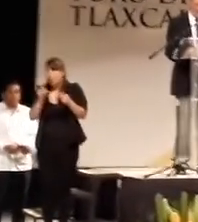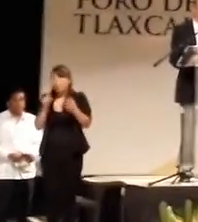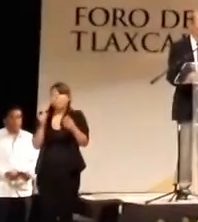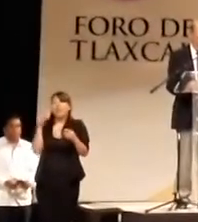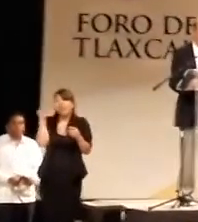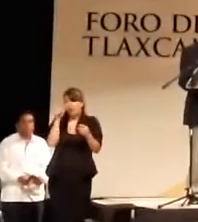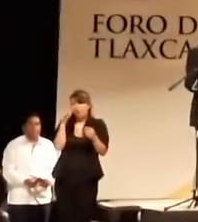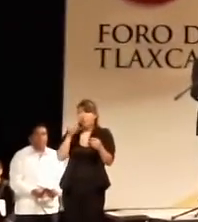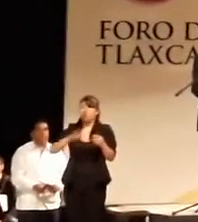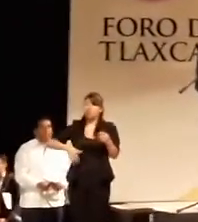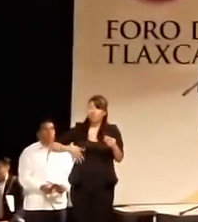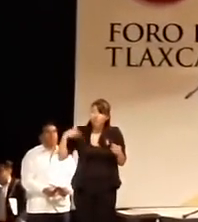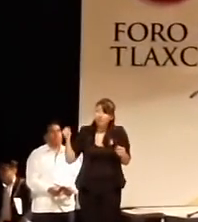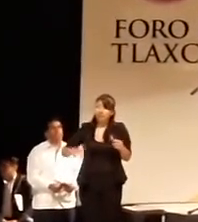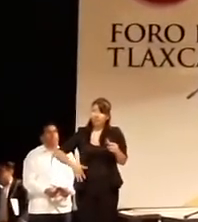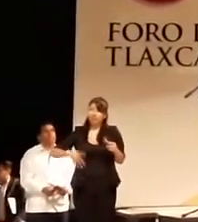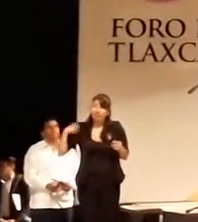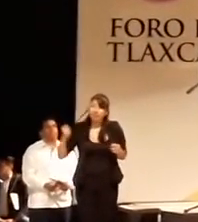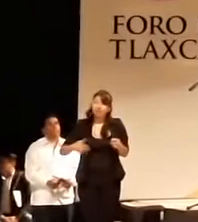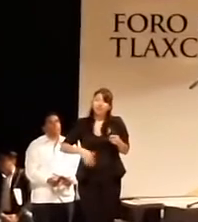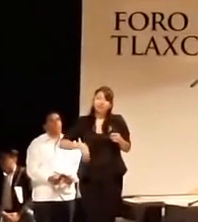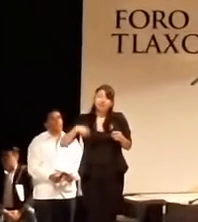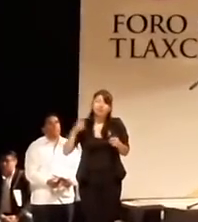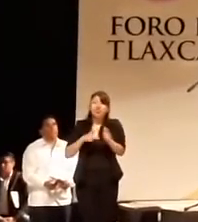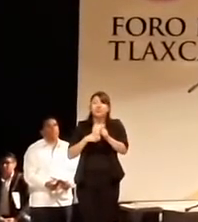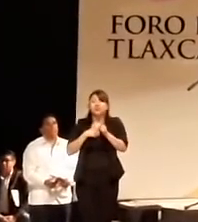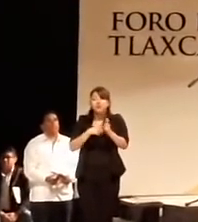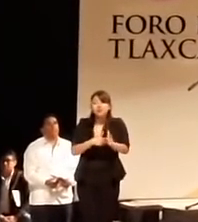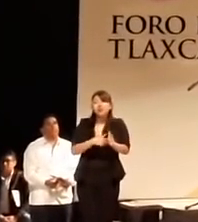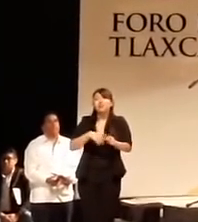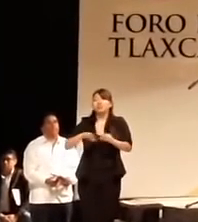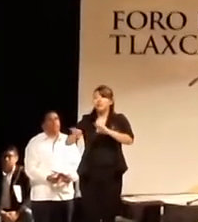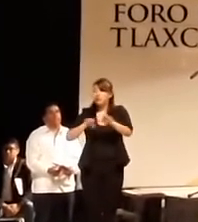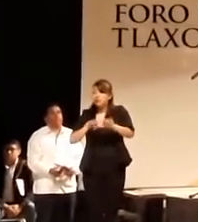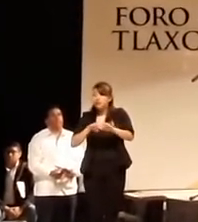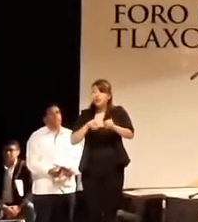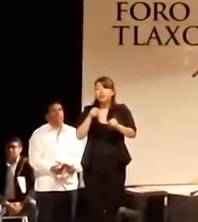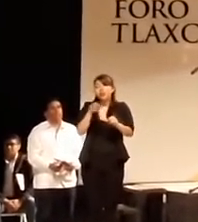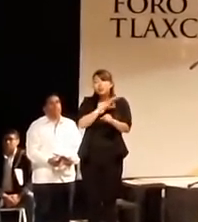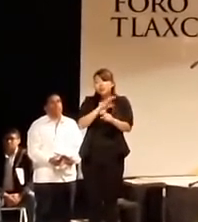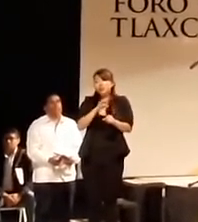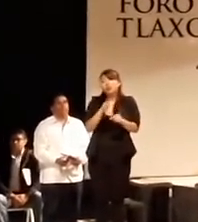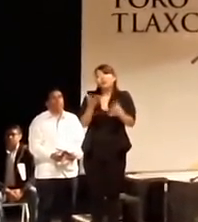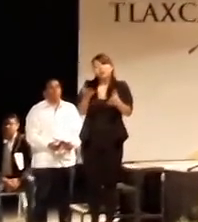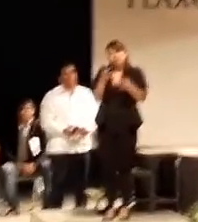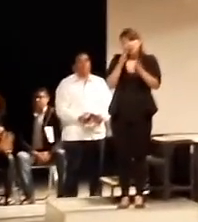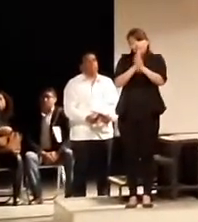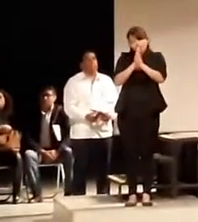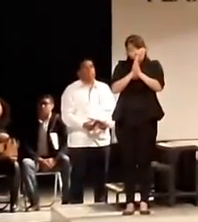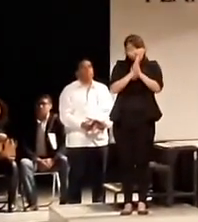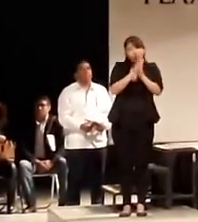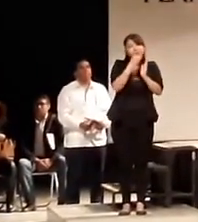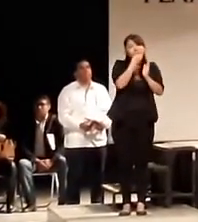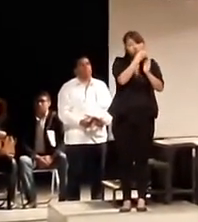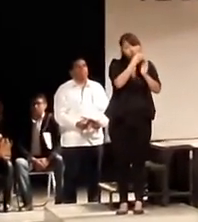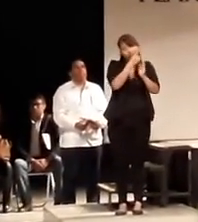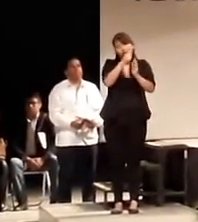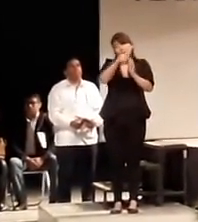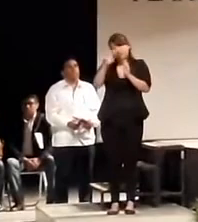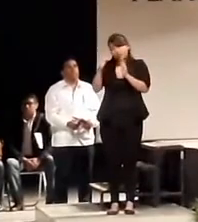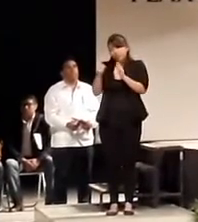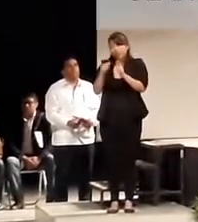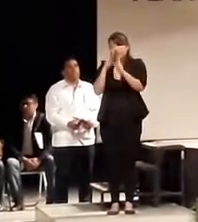aglutinar la amalgama de lenguajes, perspectivas y referencias que llegan desde fuera y con las que tienen que